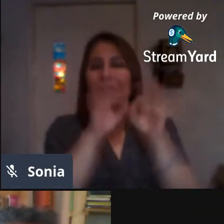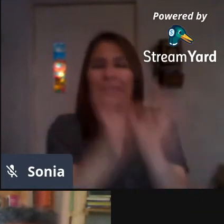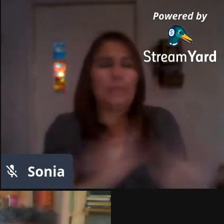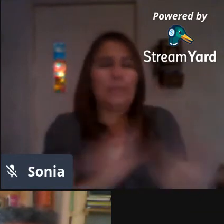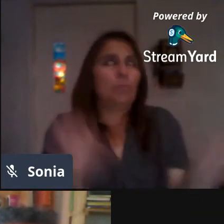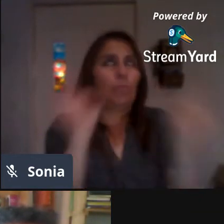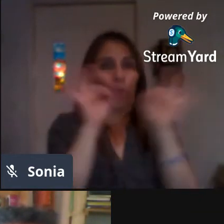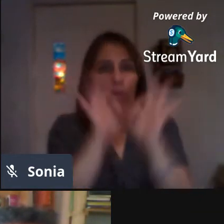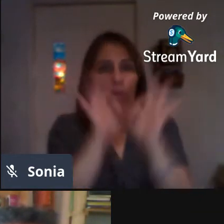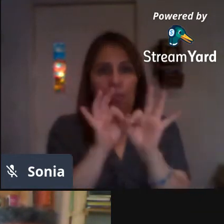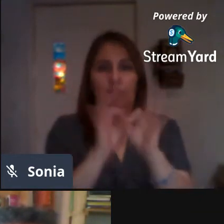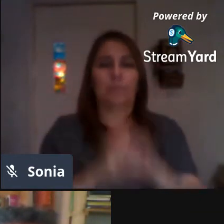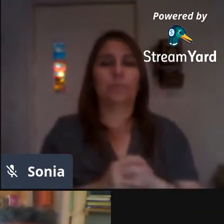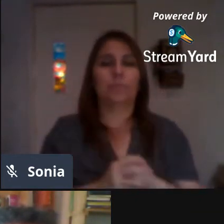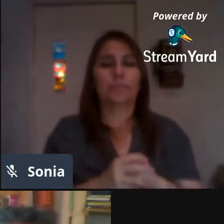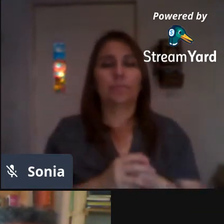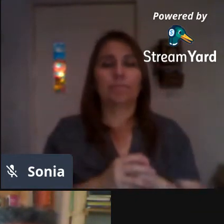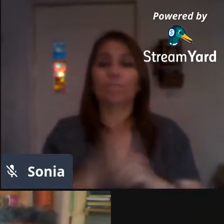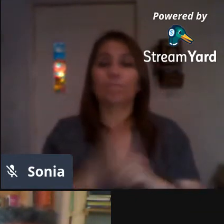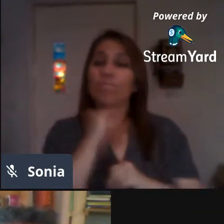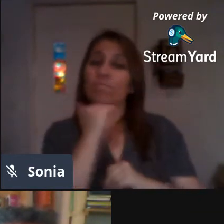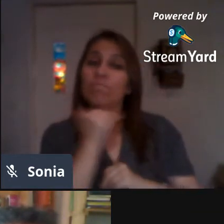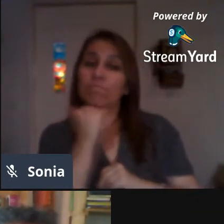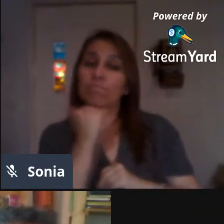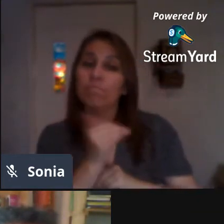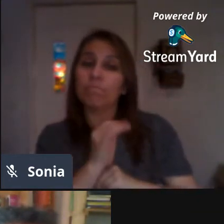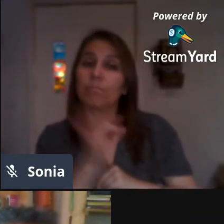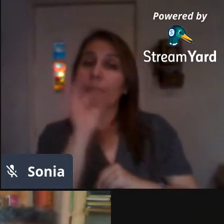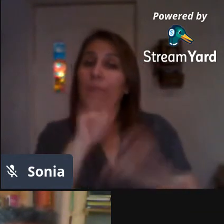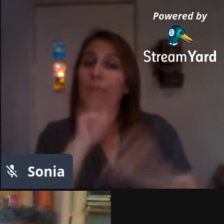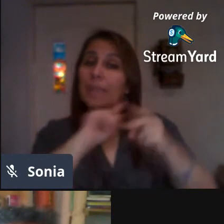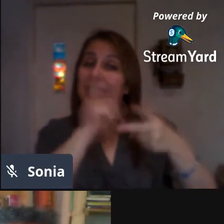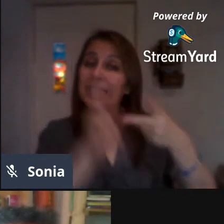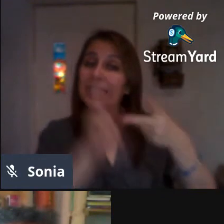no sé si de todas maneras paso al segundo punto